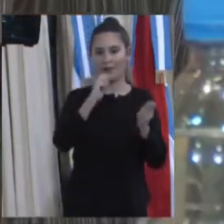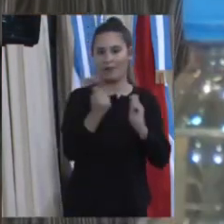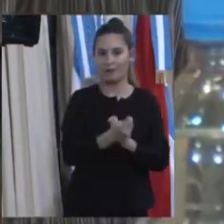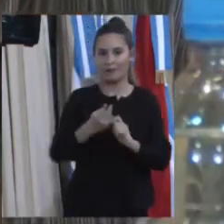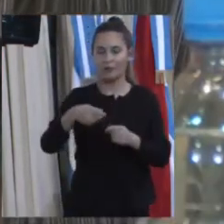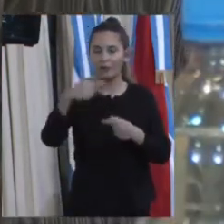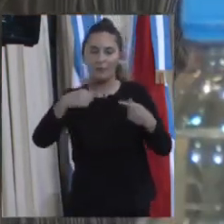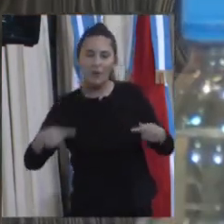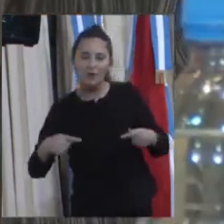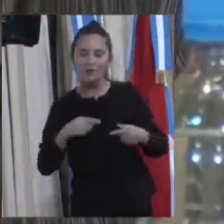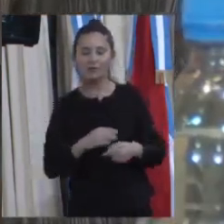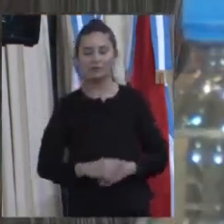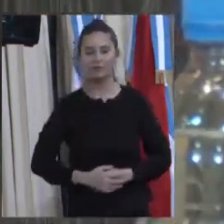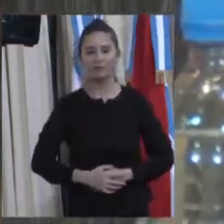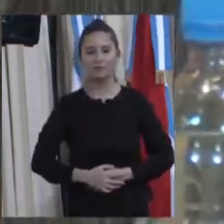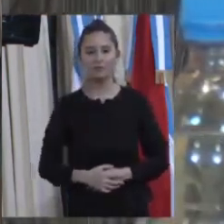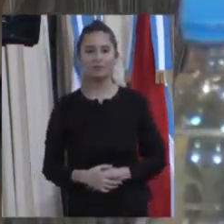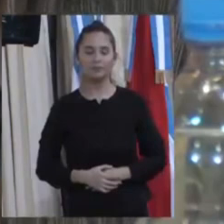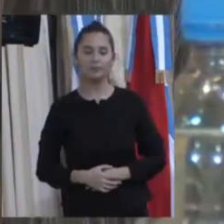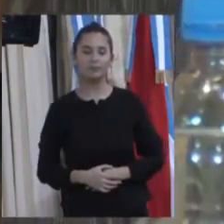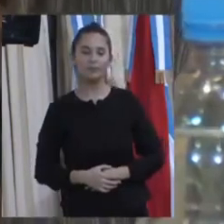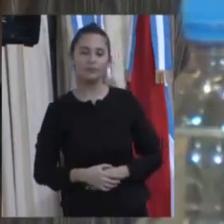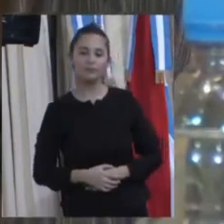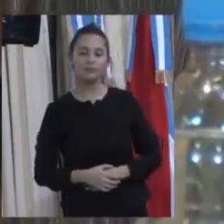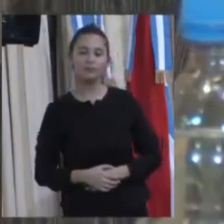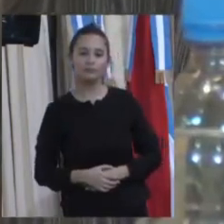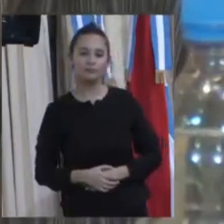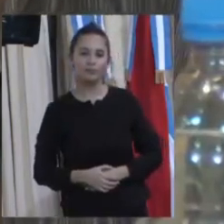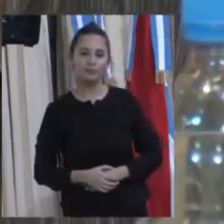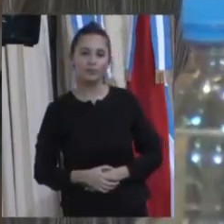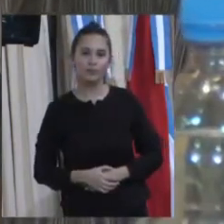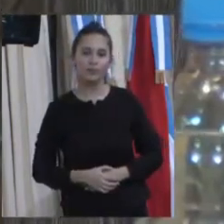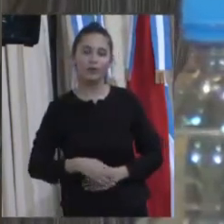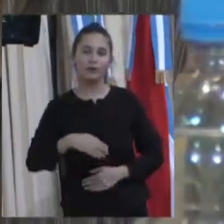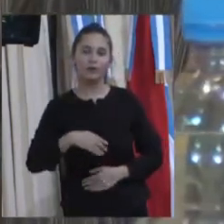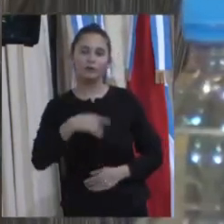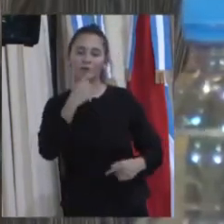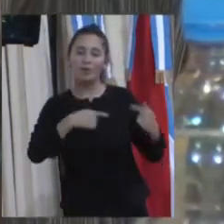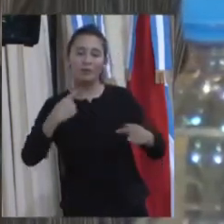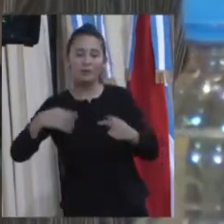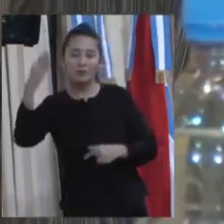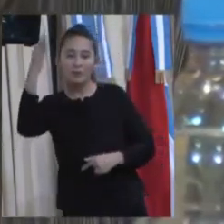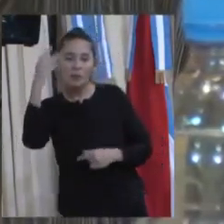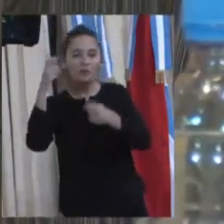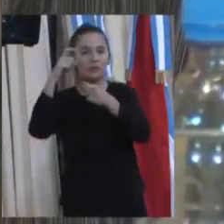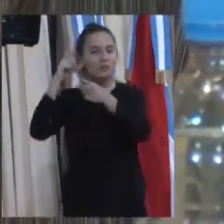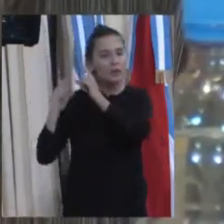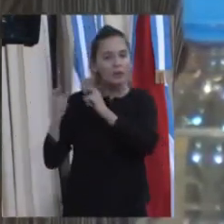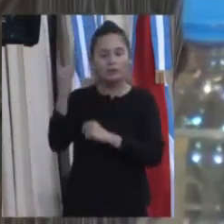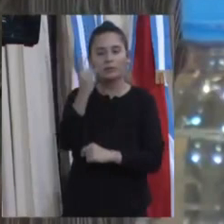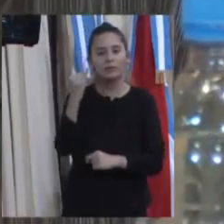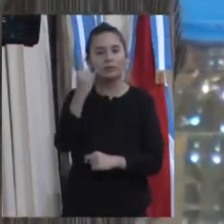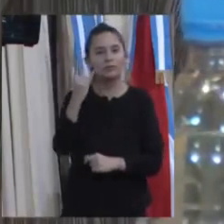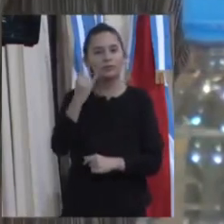de elementos. Si uno tuviera que pensar esos distintos discursos y experiencias sobre la universidad, diríamos